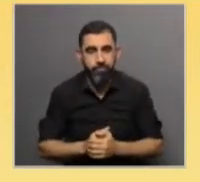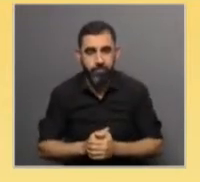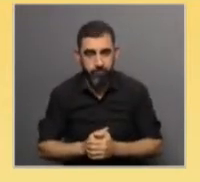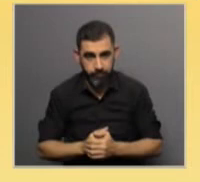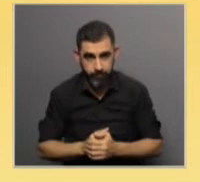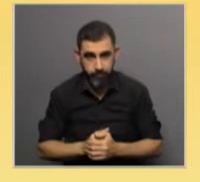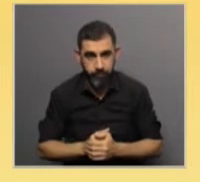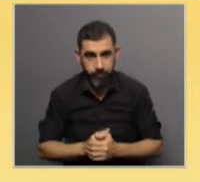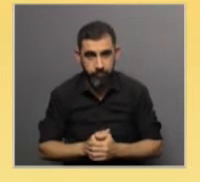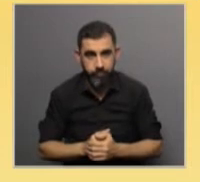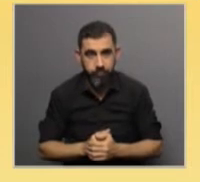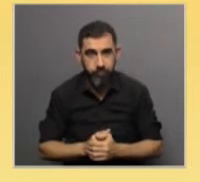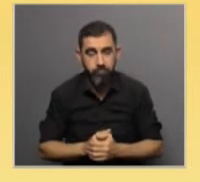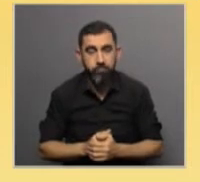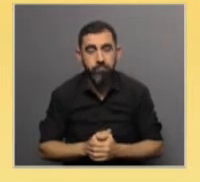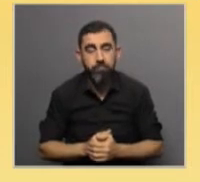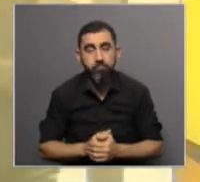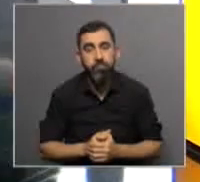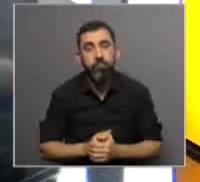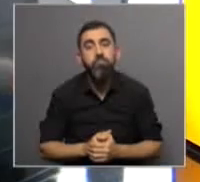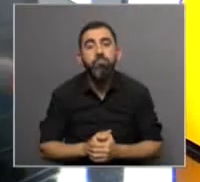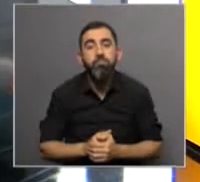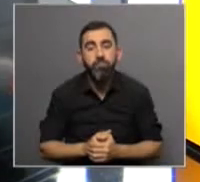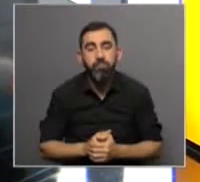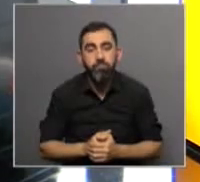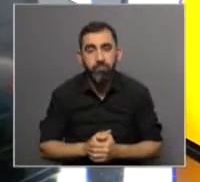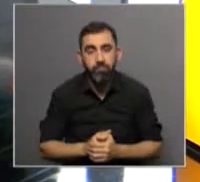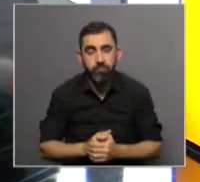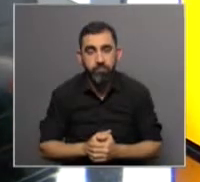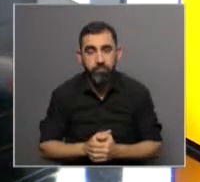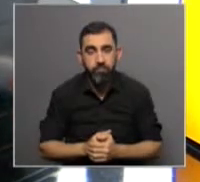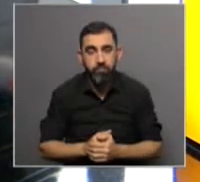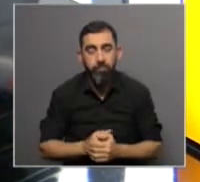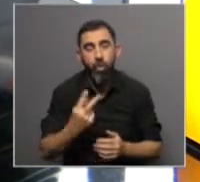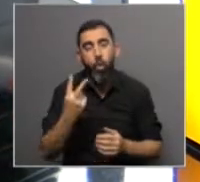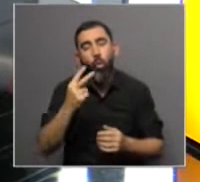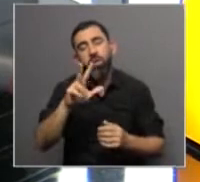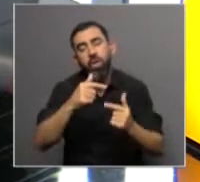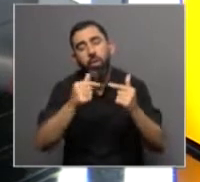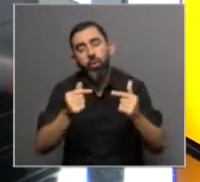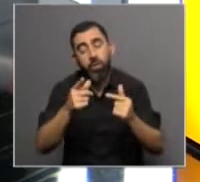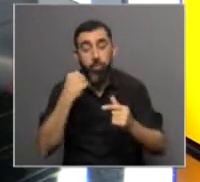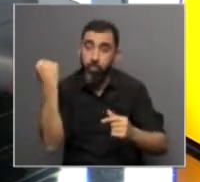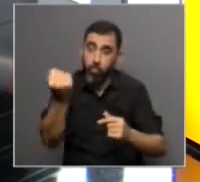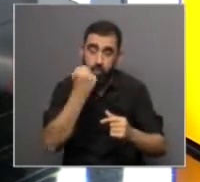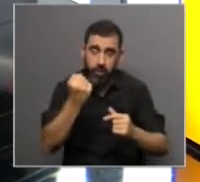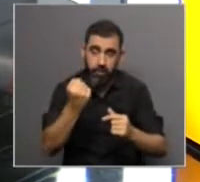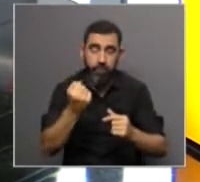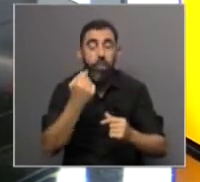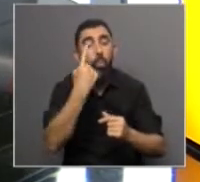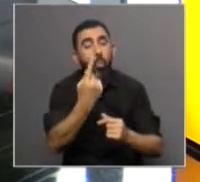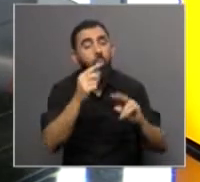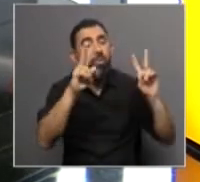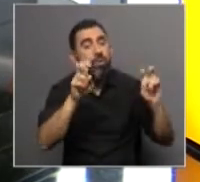3 que Jorge hacía referencia. Richard, no quiero que se nos acabe el tiempo sin mencionar dos o tres cosas muy importantes. Una es que